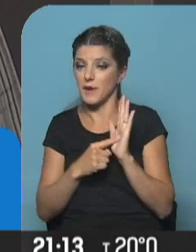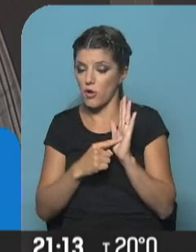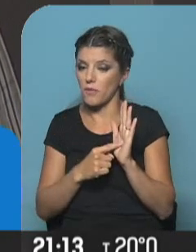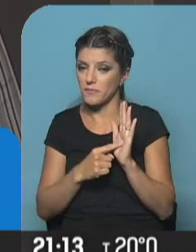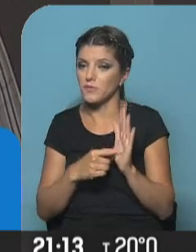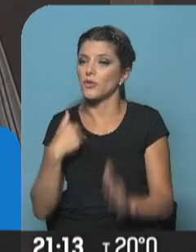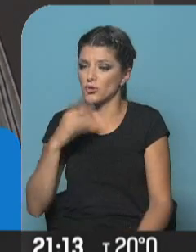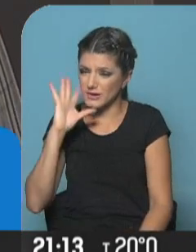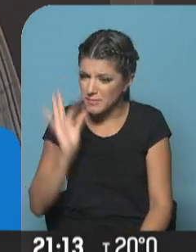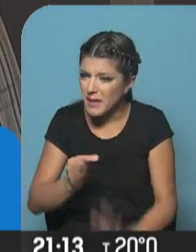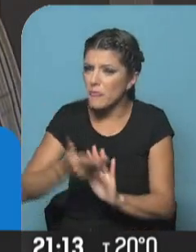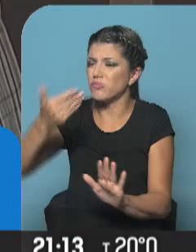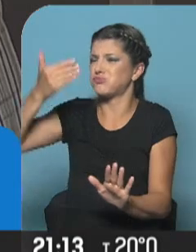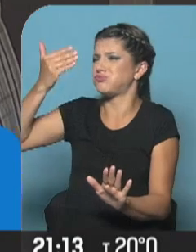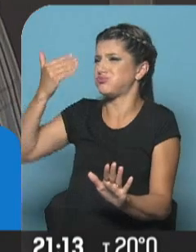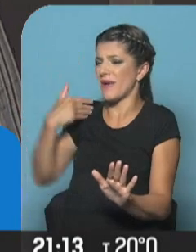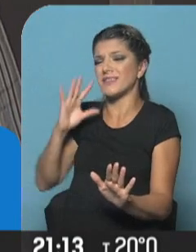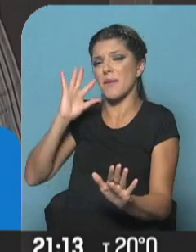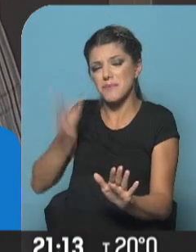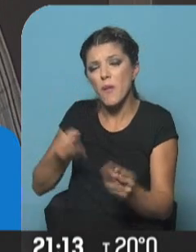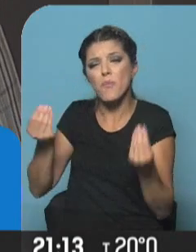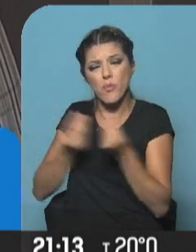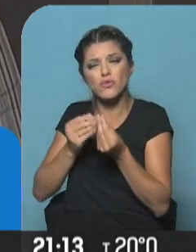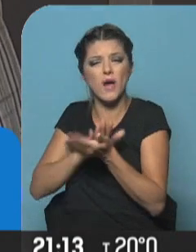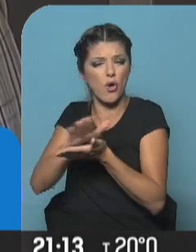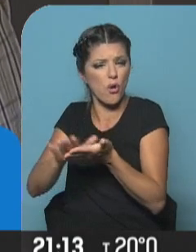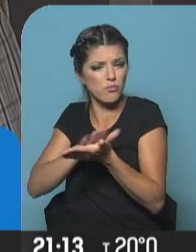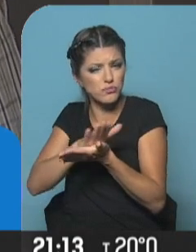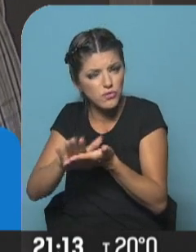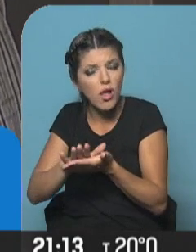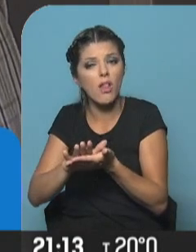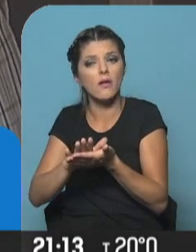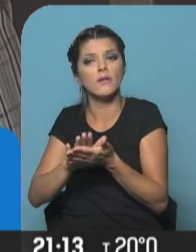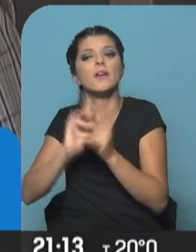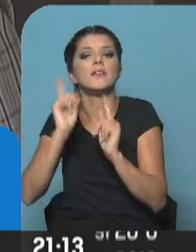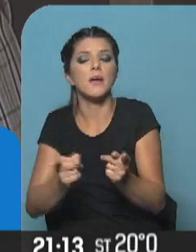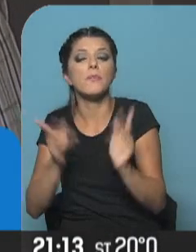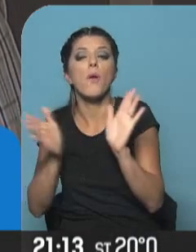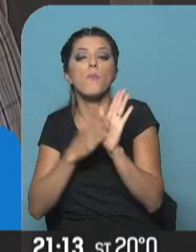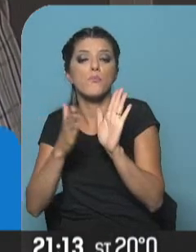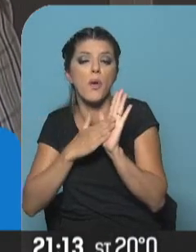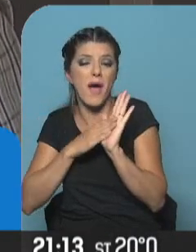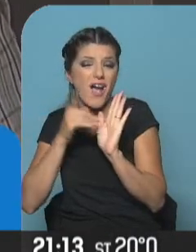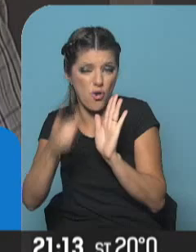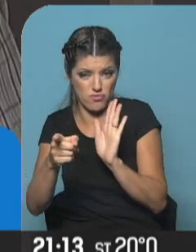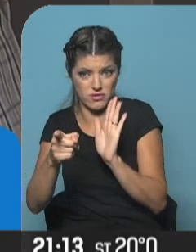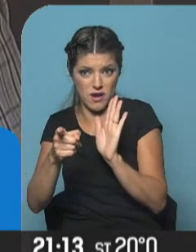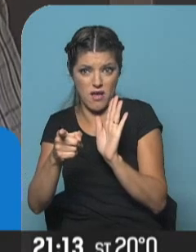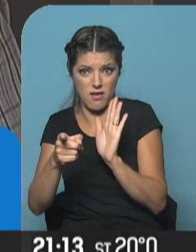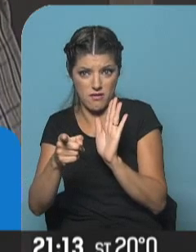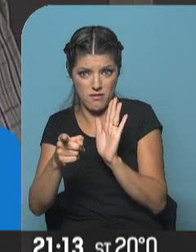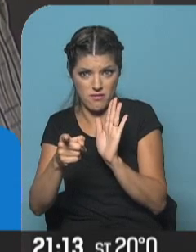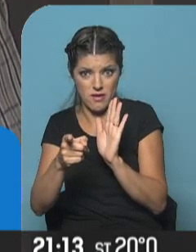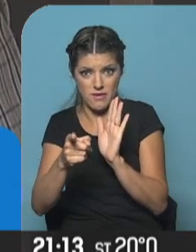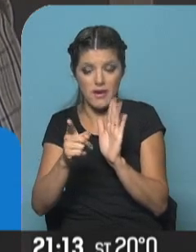tiempo sabíamos el cúmulo de actos de corrupción y el cúmulo de pruebas que obraban en contra, no solamente en su tiempo de